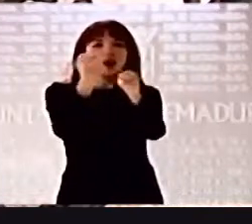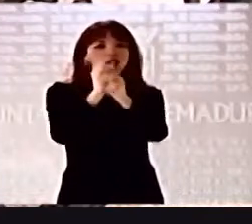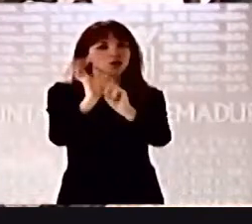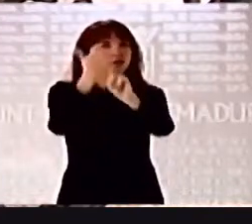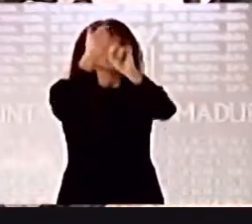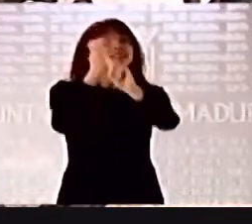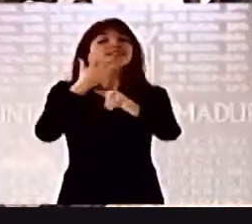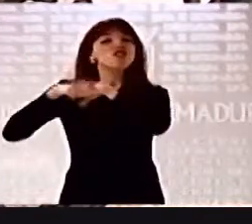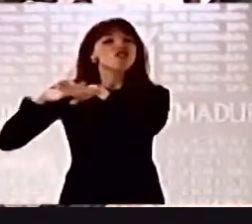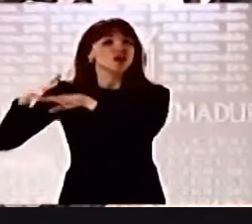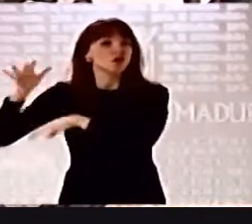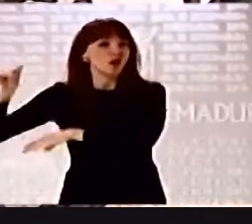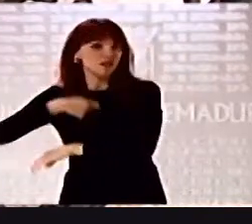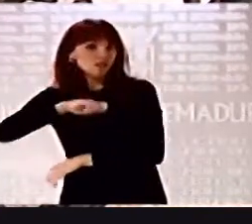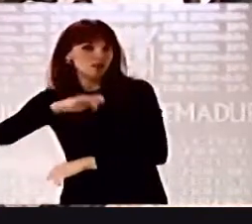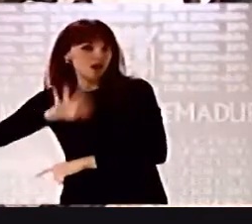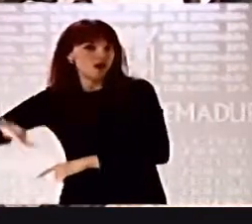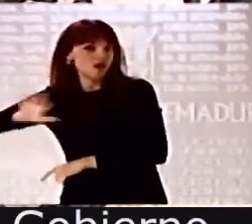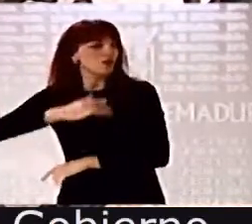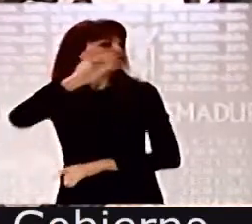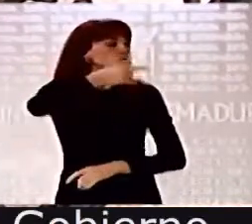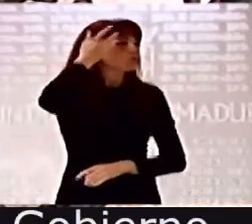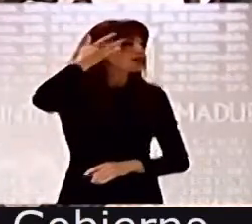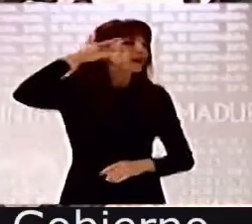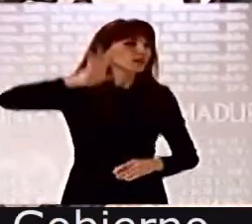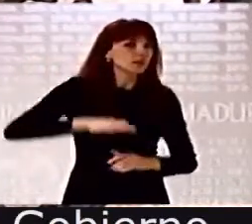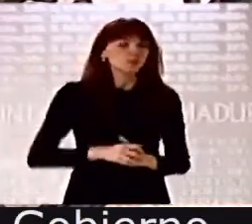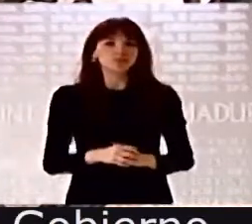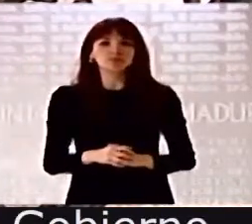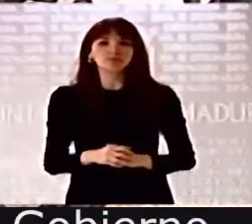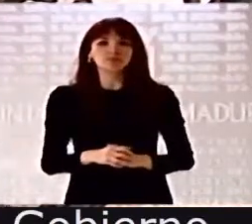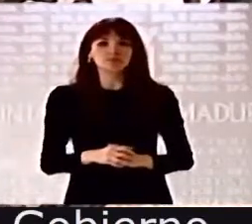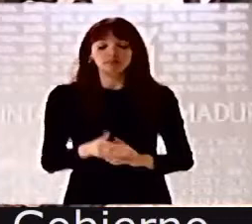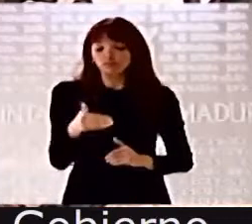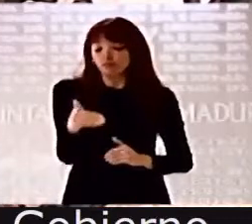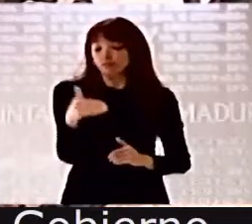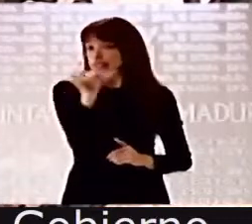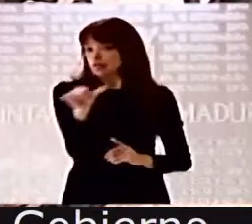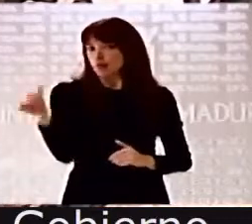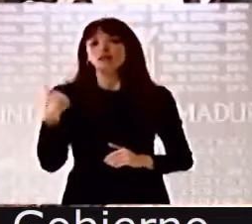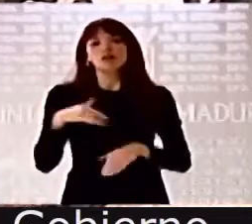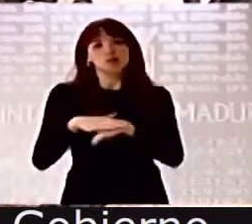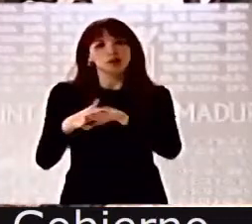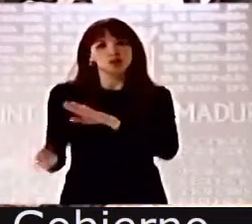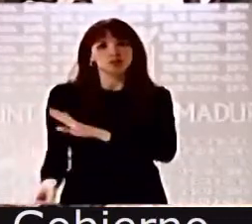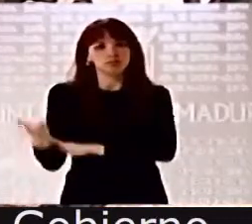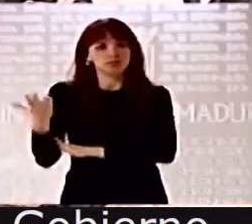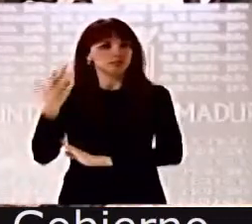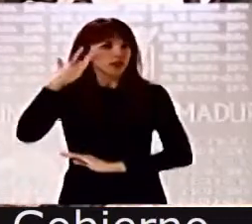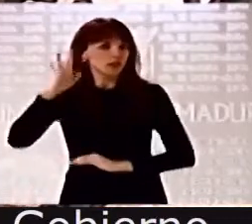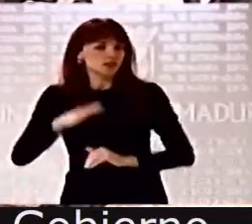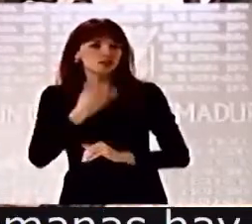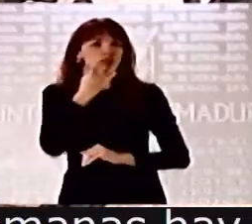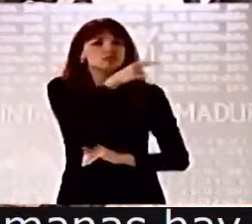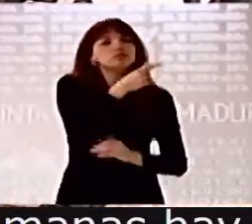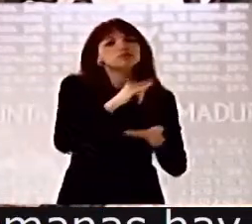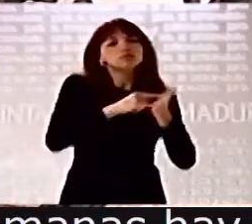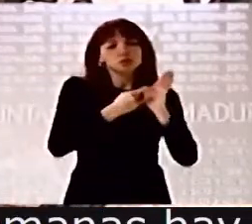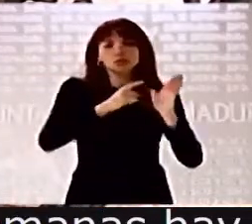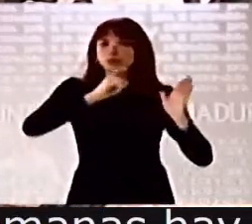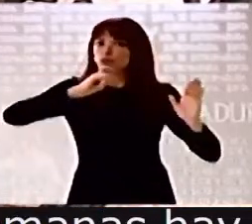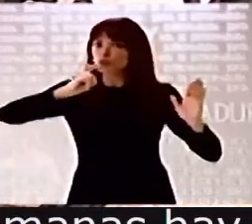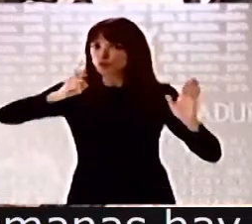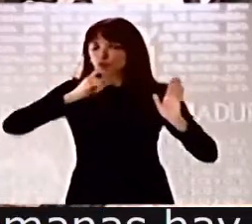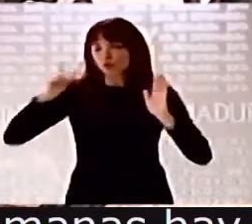nacional. Pongámonos en el caso de que en las próximas semanas hay gobierno nacional. También sería muy complicado el día a día de